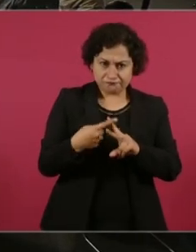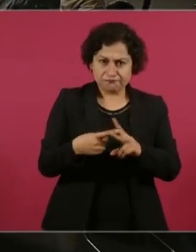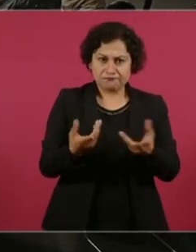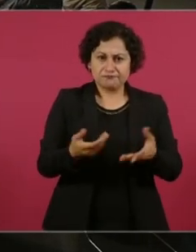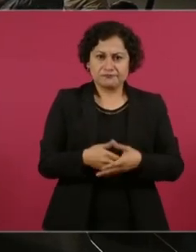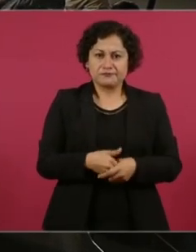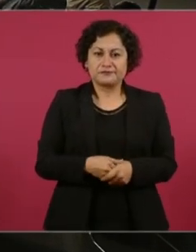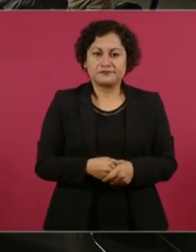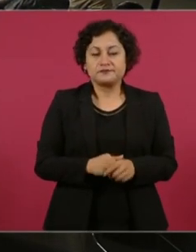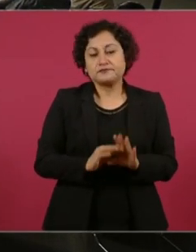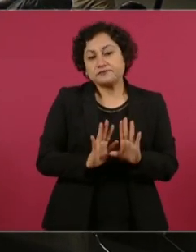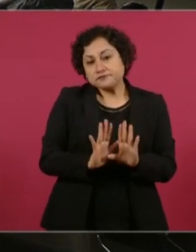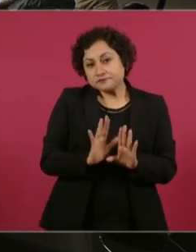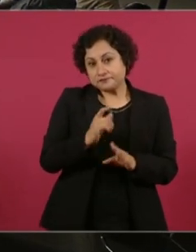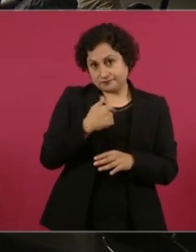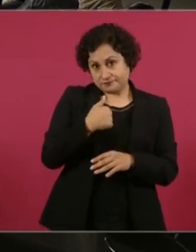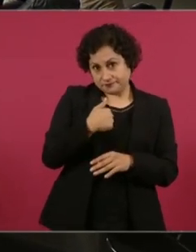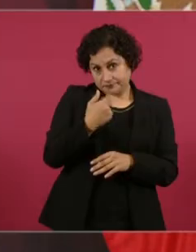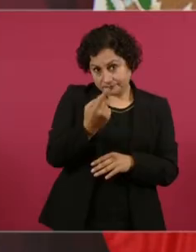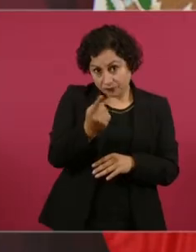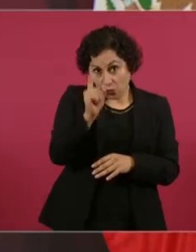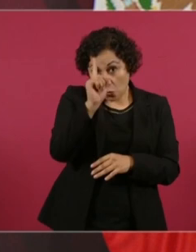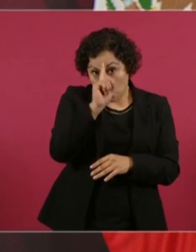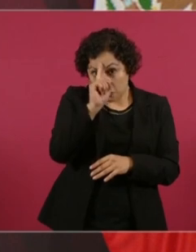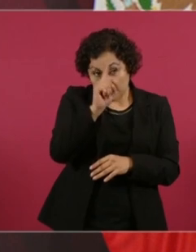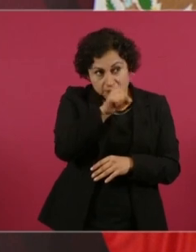les doy como consejo a todos,